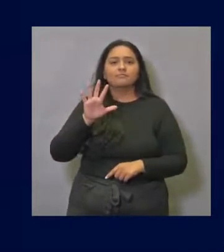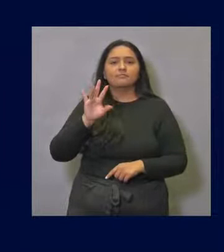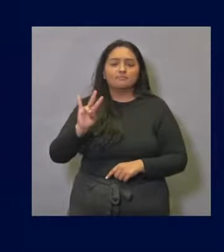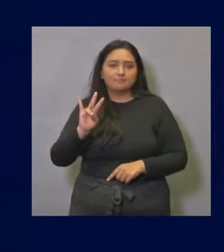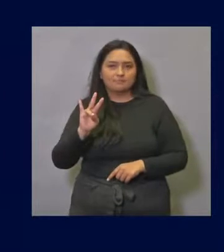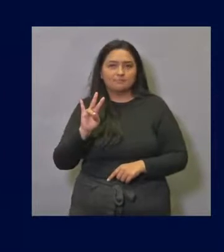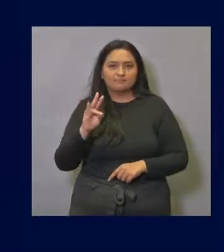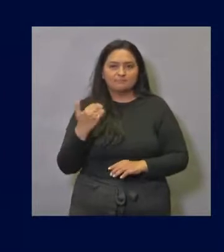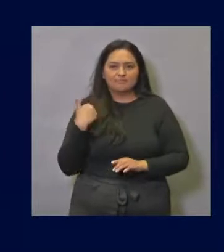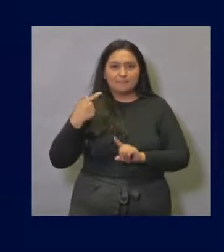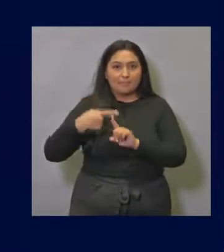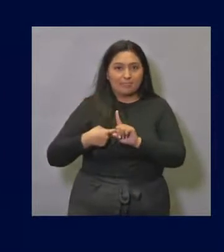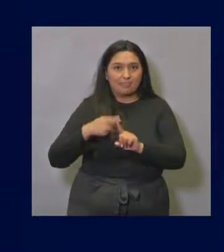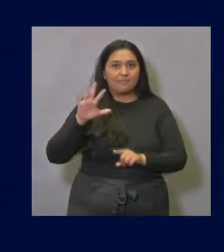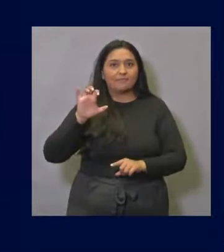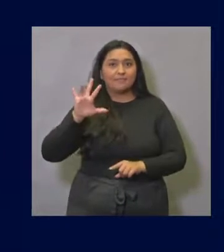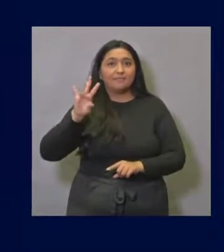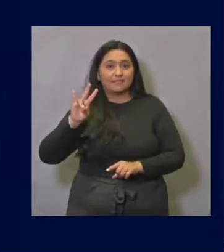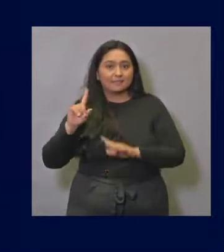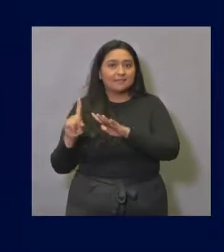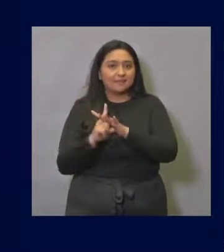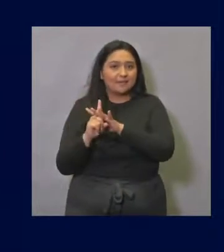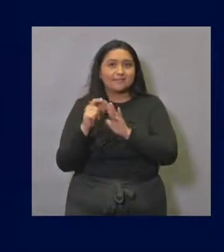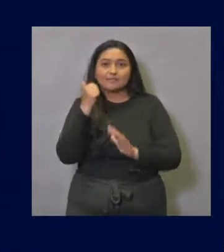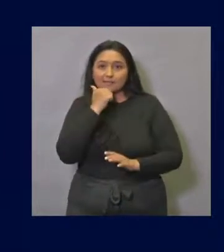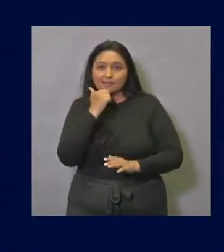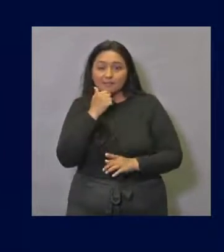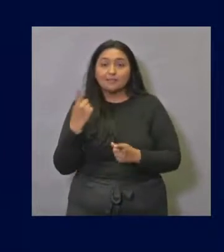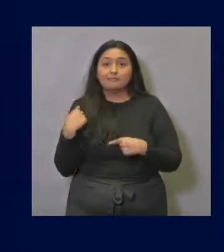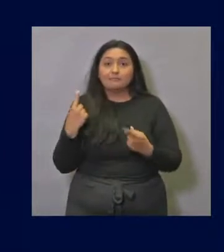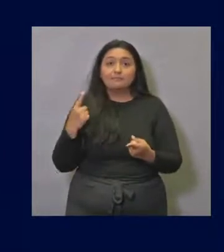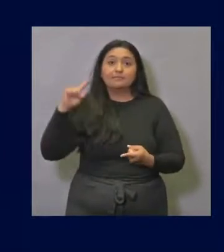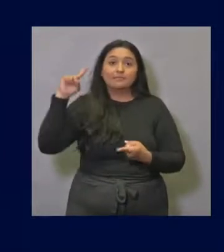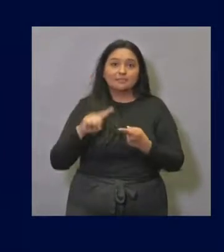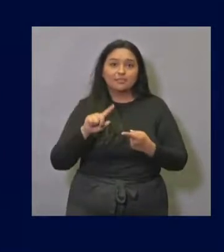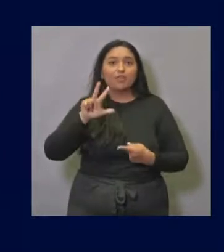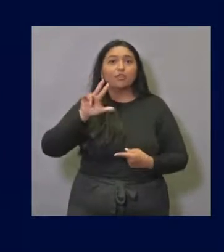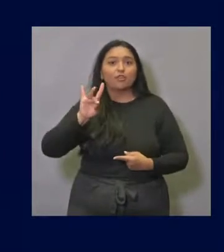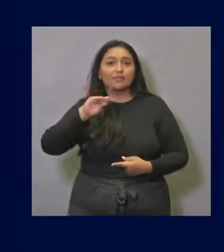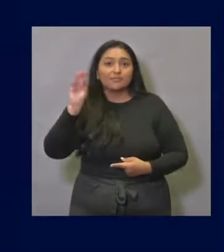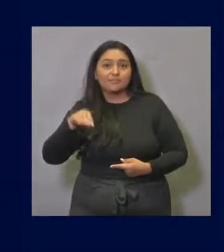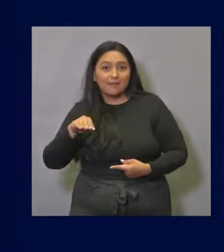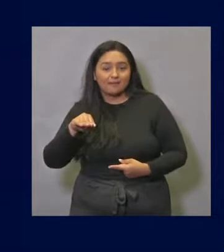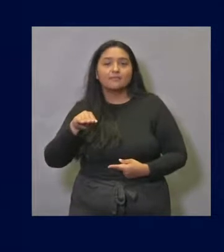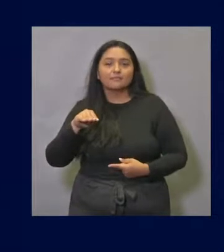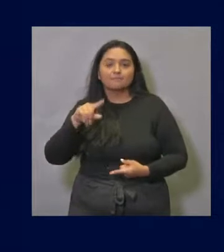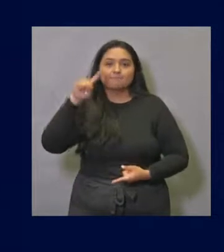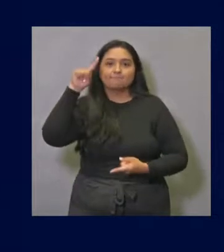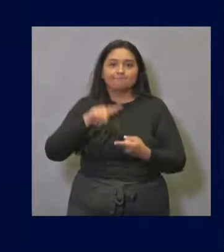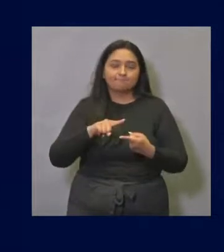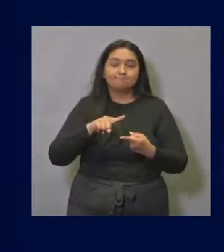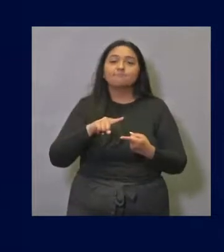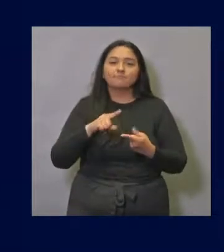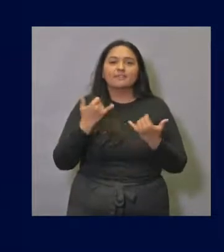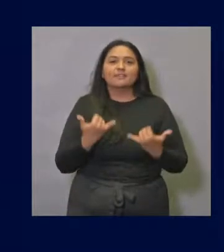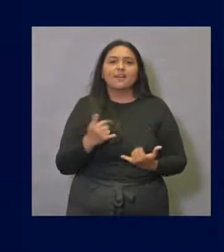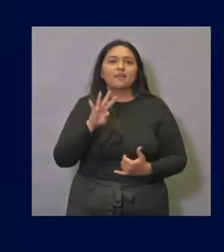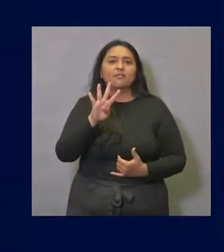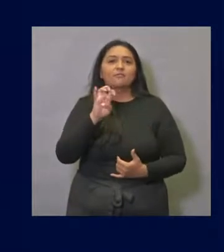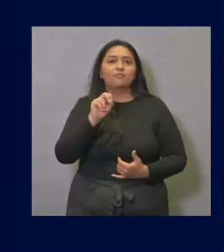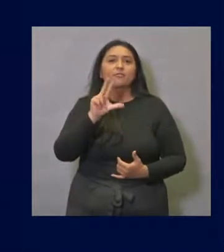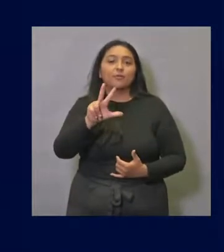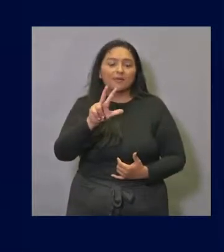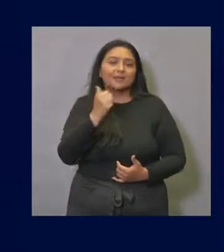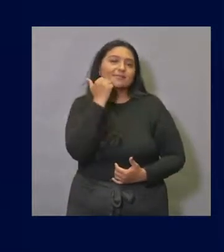Desde entonces hemos visto una disminución del 38% en el número de casos diarios, cayendo a 403